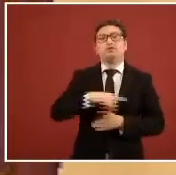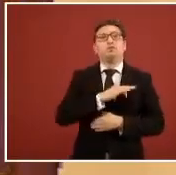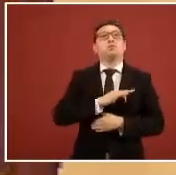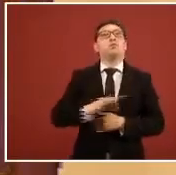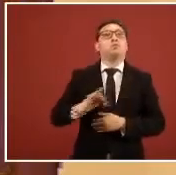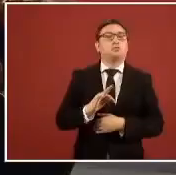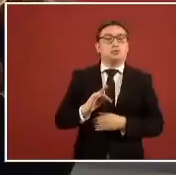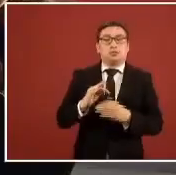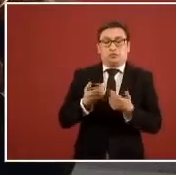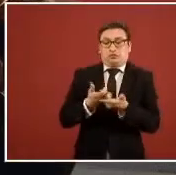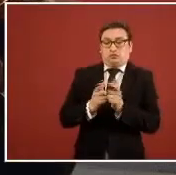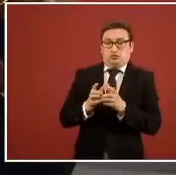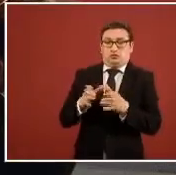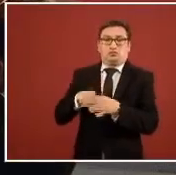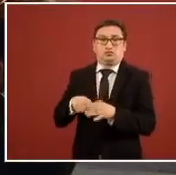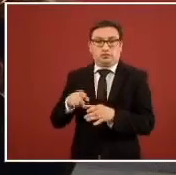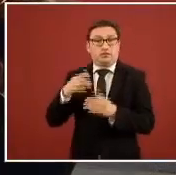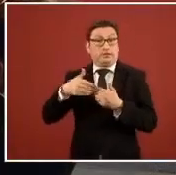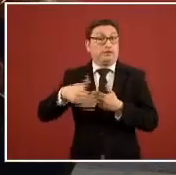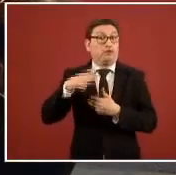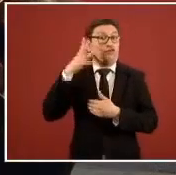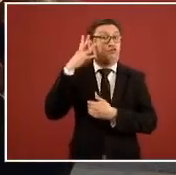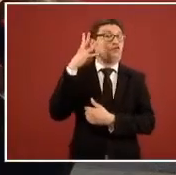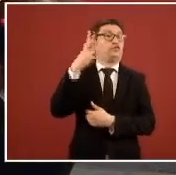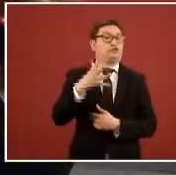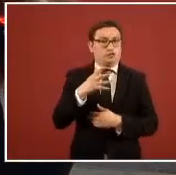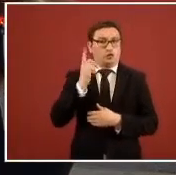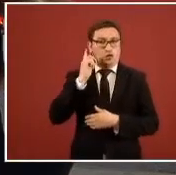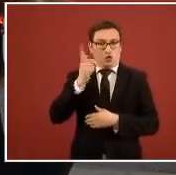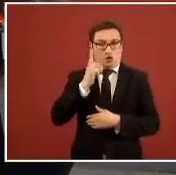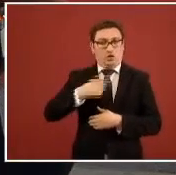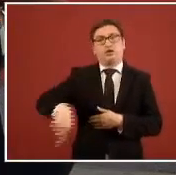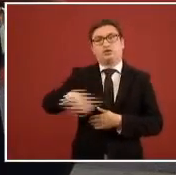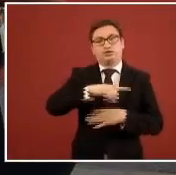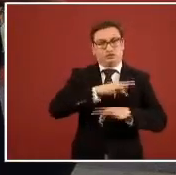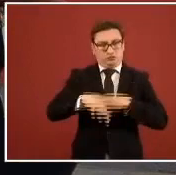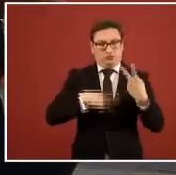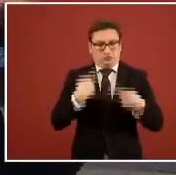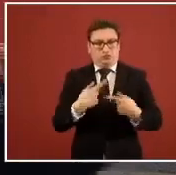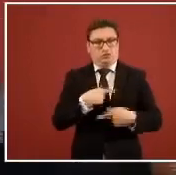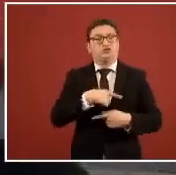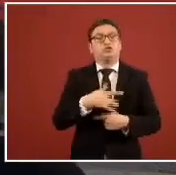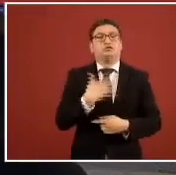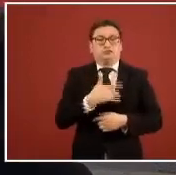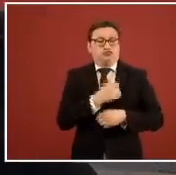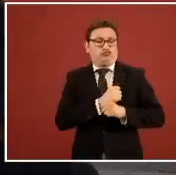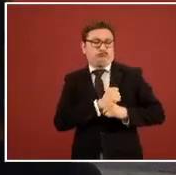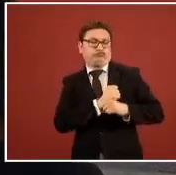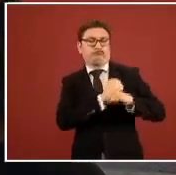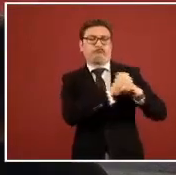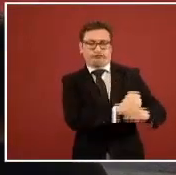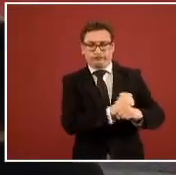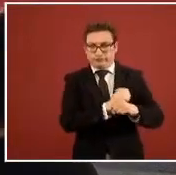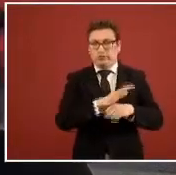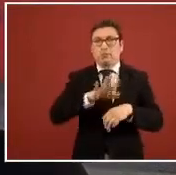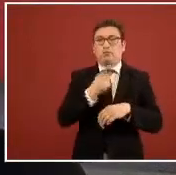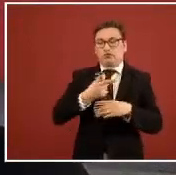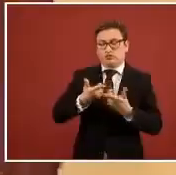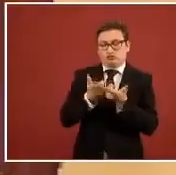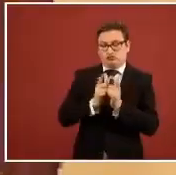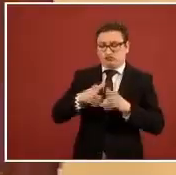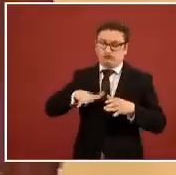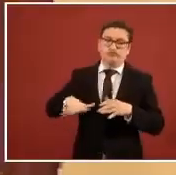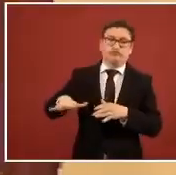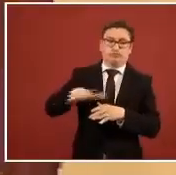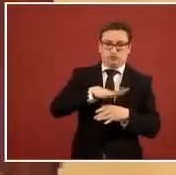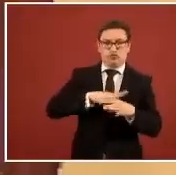pasar a formar parte de lo que en el tiempo esperamos sea esta inmunidad que llamamos de rebaño, que puede empezar a proteger cada